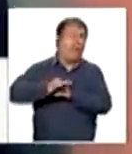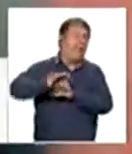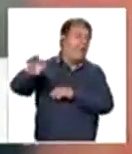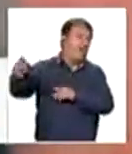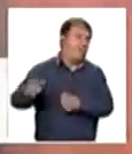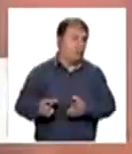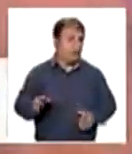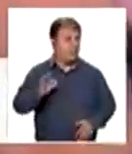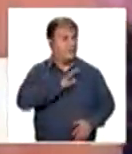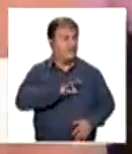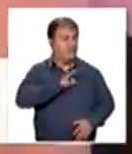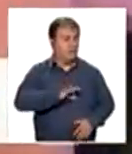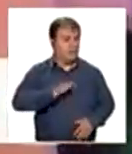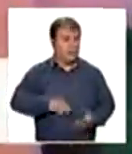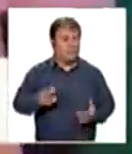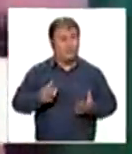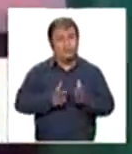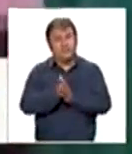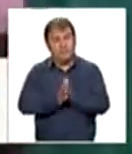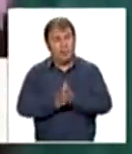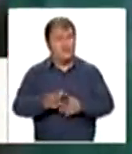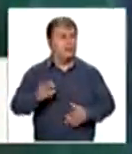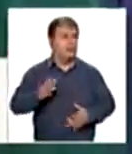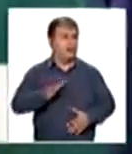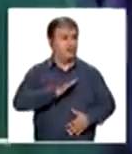la iniciativa de esta noble profesora.